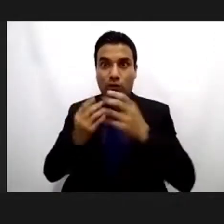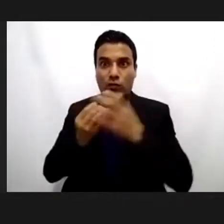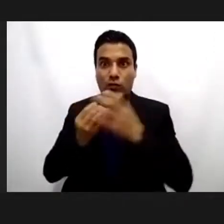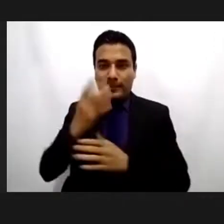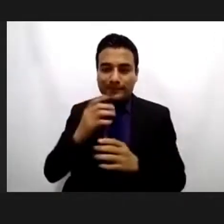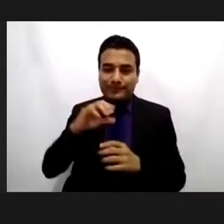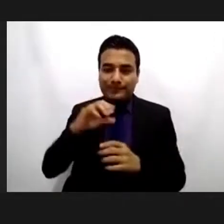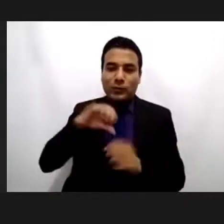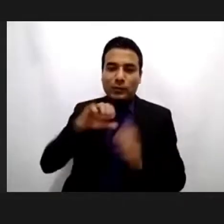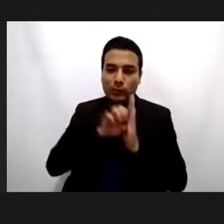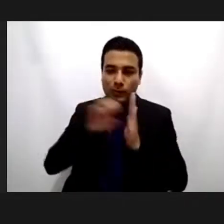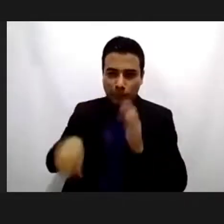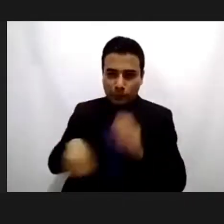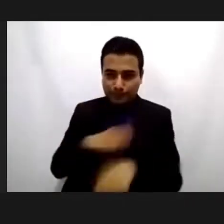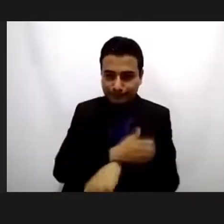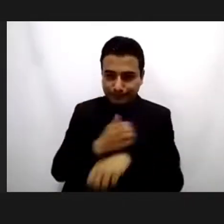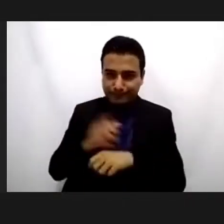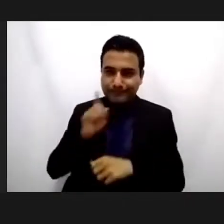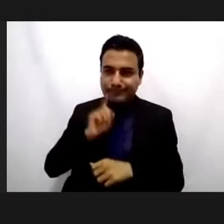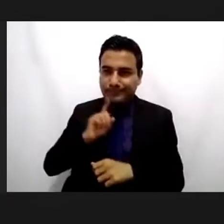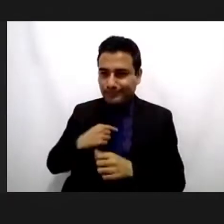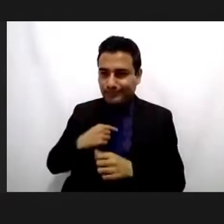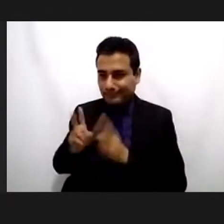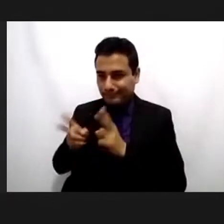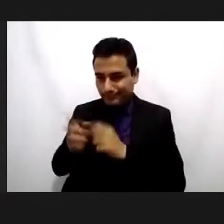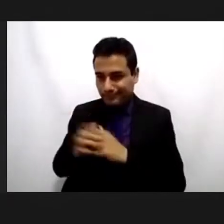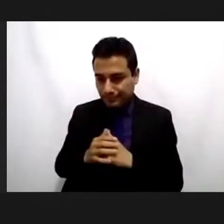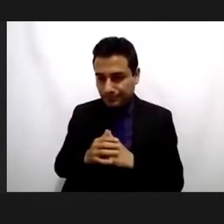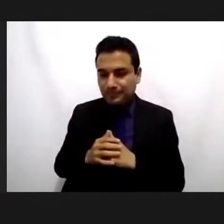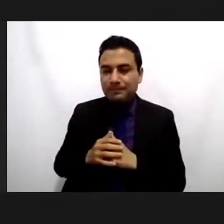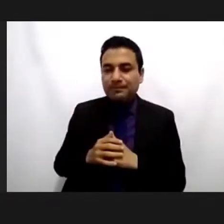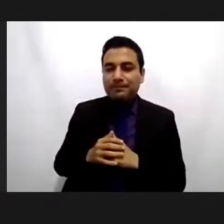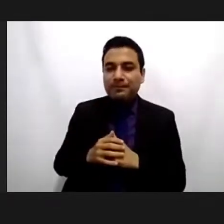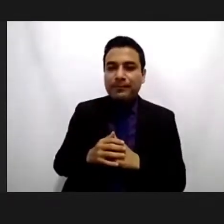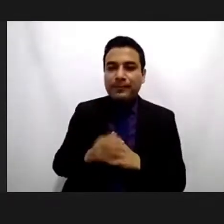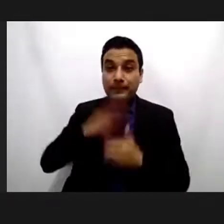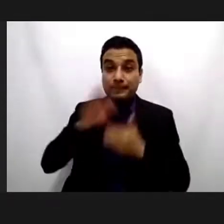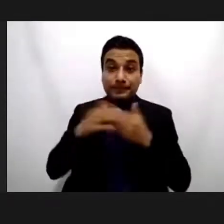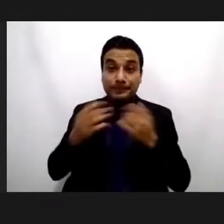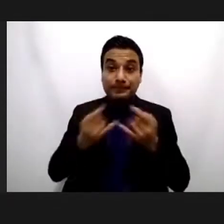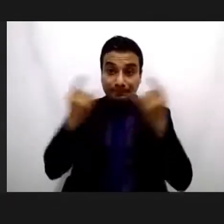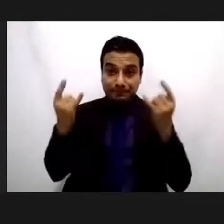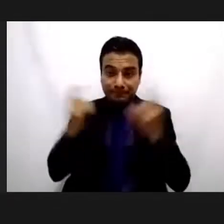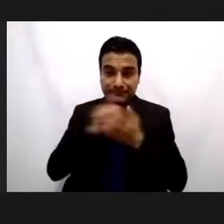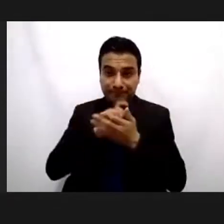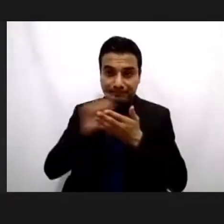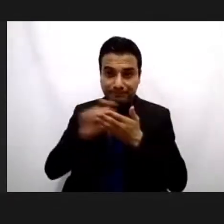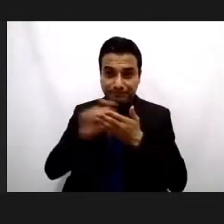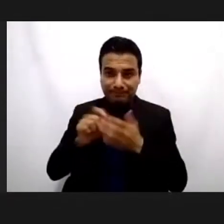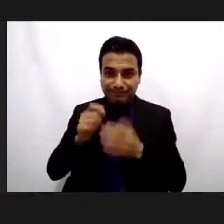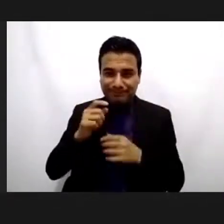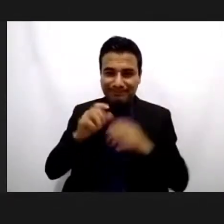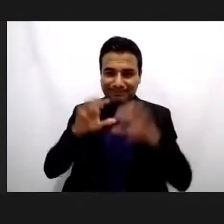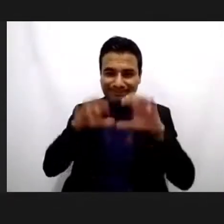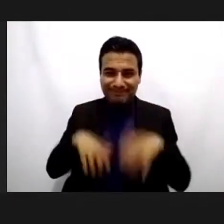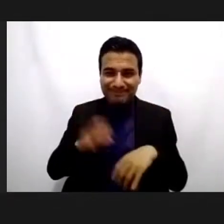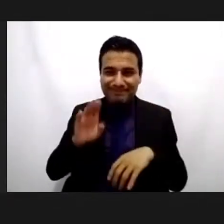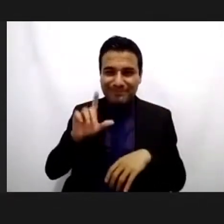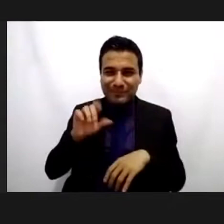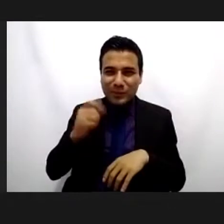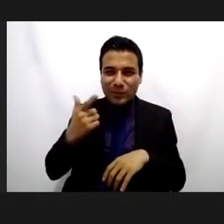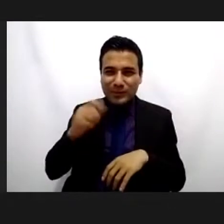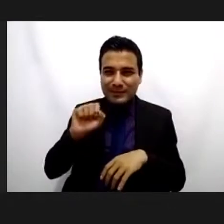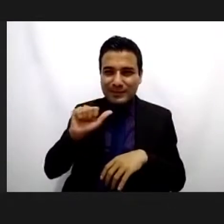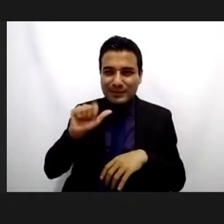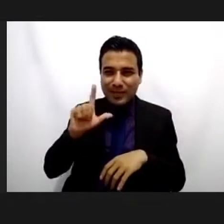mi compañera y yo justamente para uno de los relatos, el próximo relato que voy a escribir para Salo Solo, voy a tomar